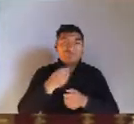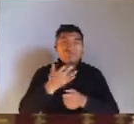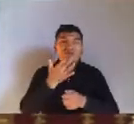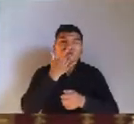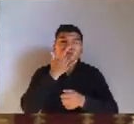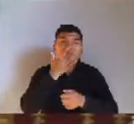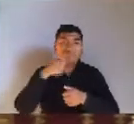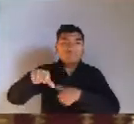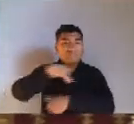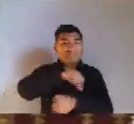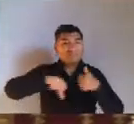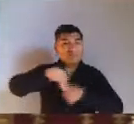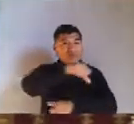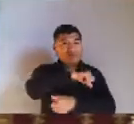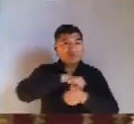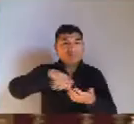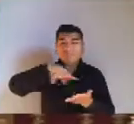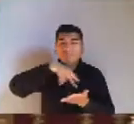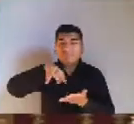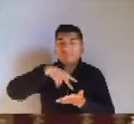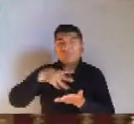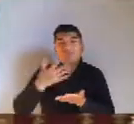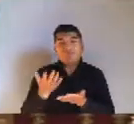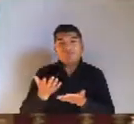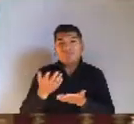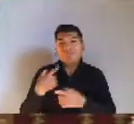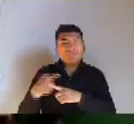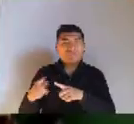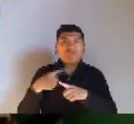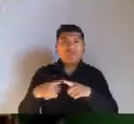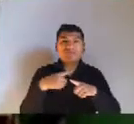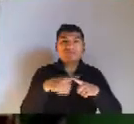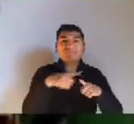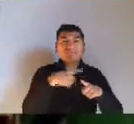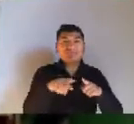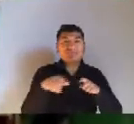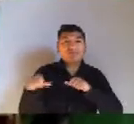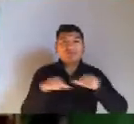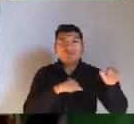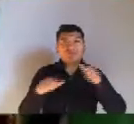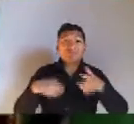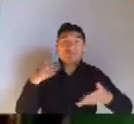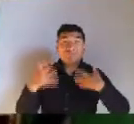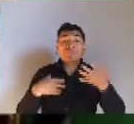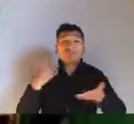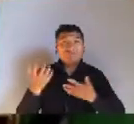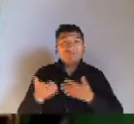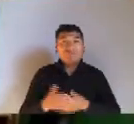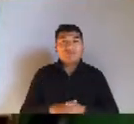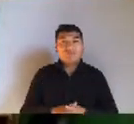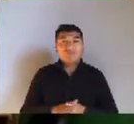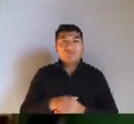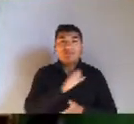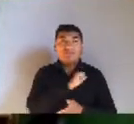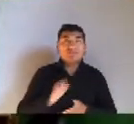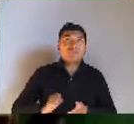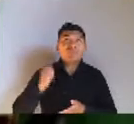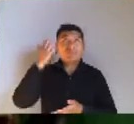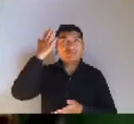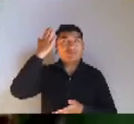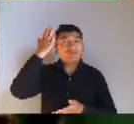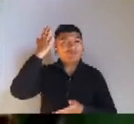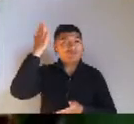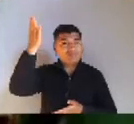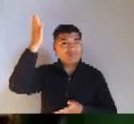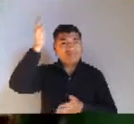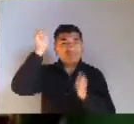de manifestaciones folclóricas, de muchos actos de devoción. Que el Señor elevado en